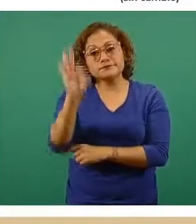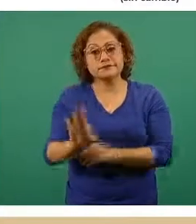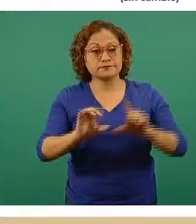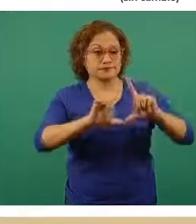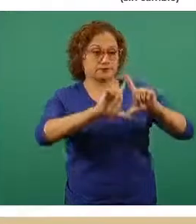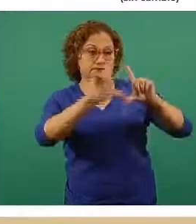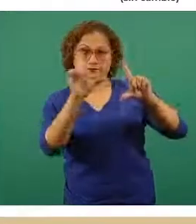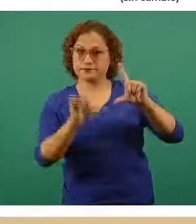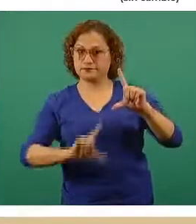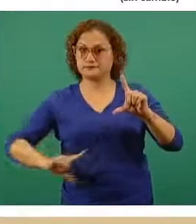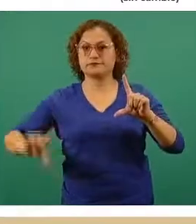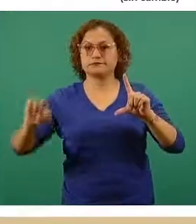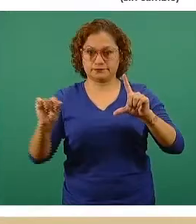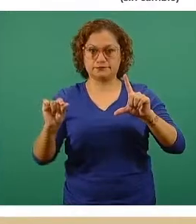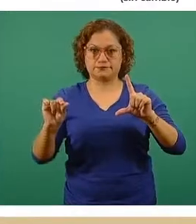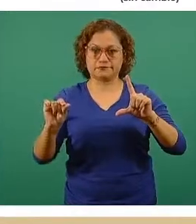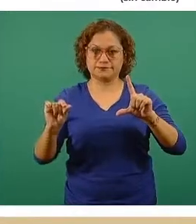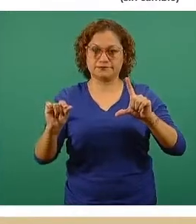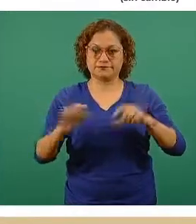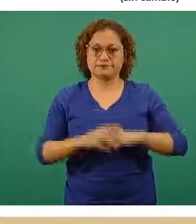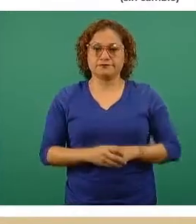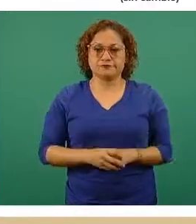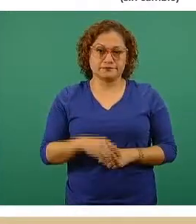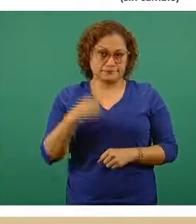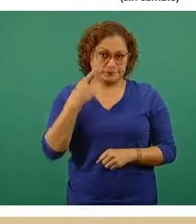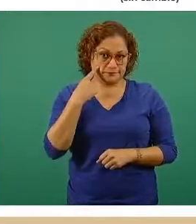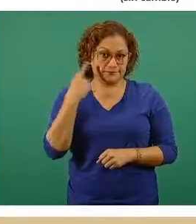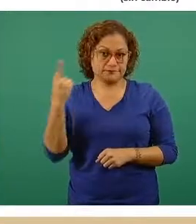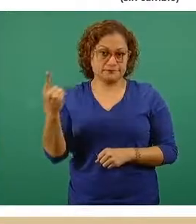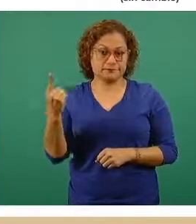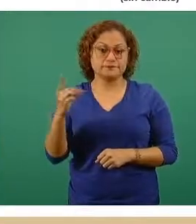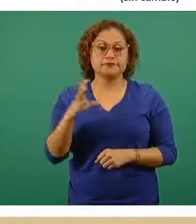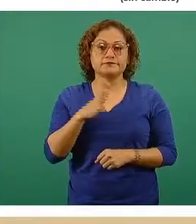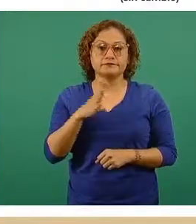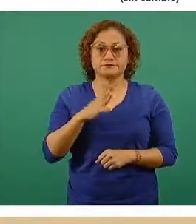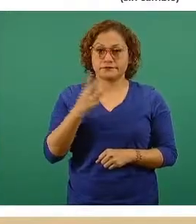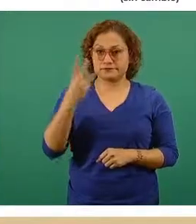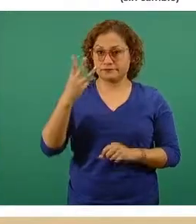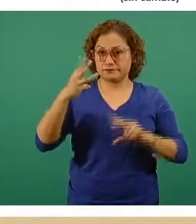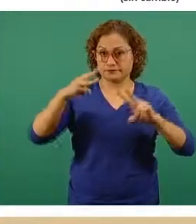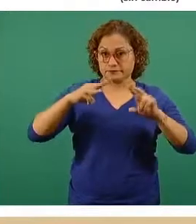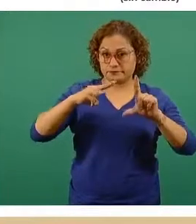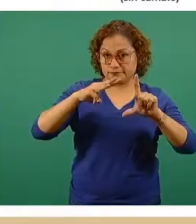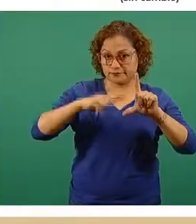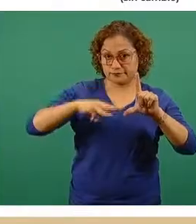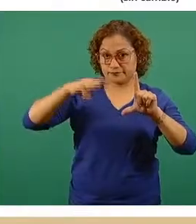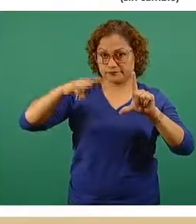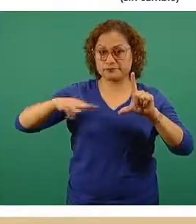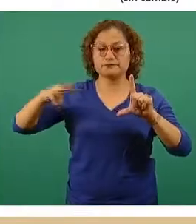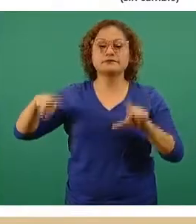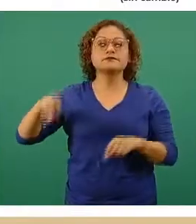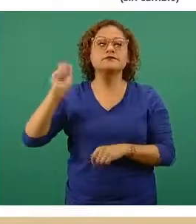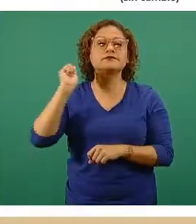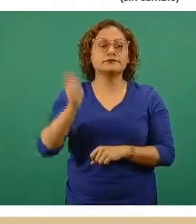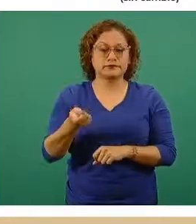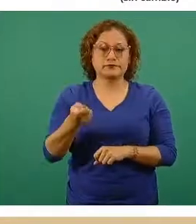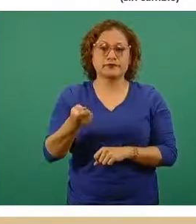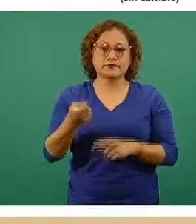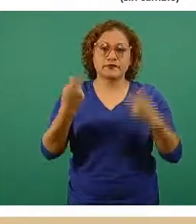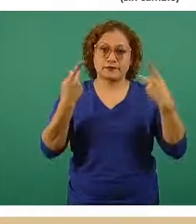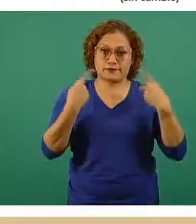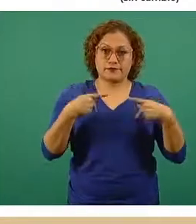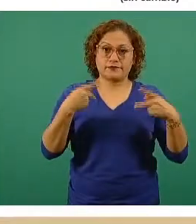no hemos tenido cambio. Y aquí identificamos tres líneas importantes. Una, el total de